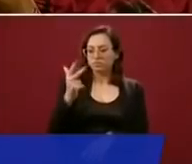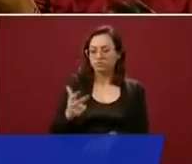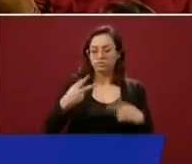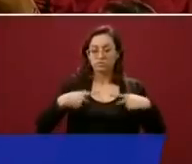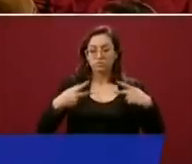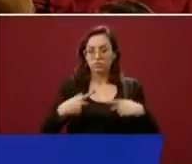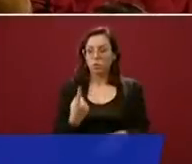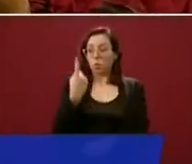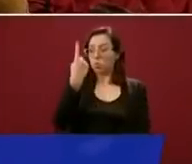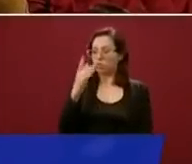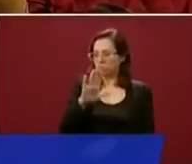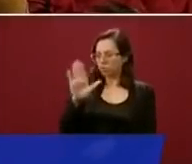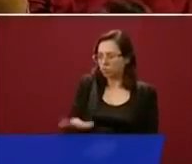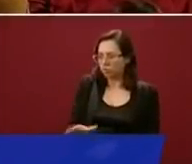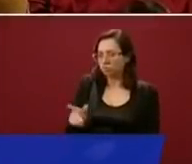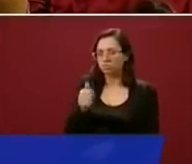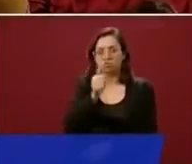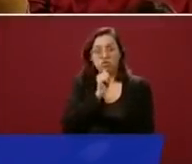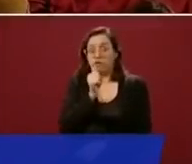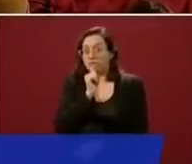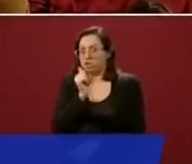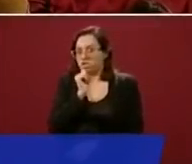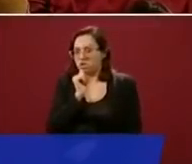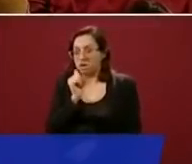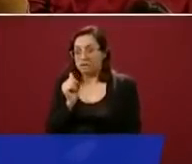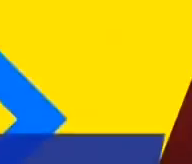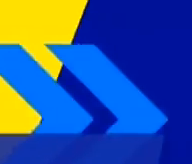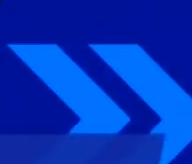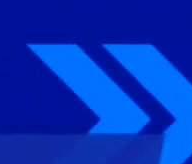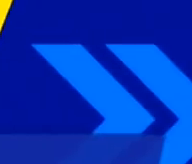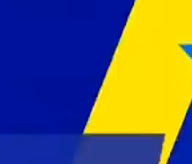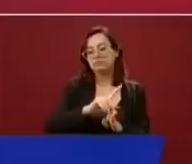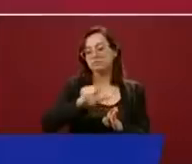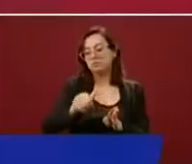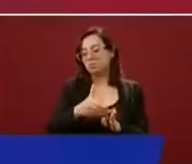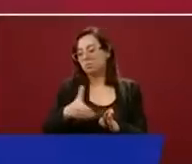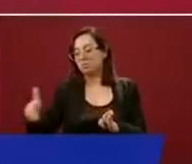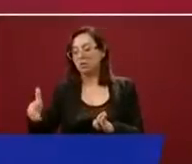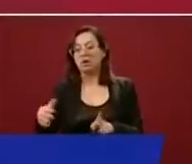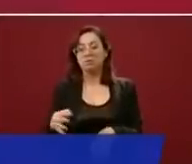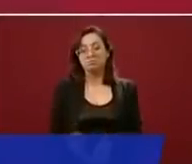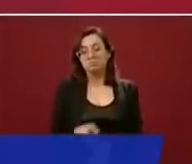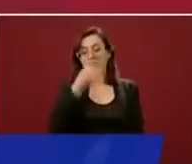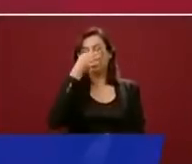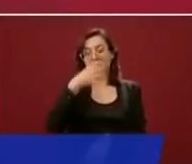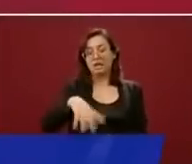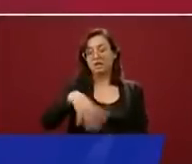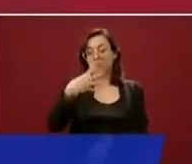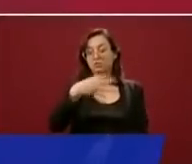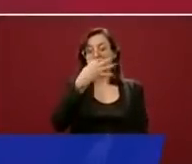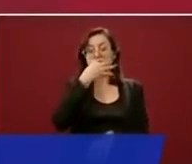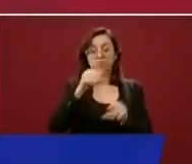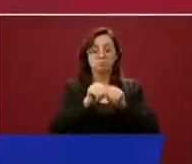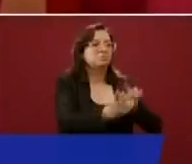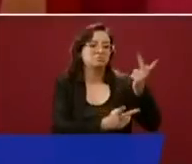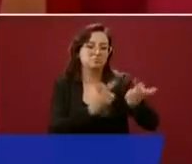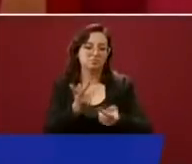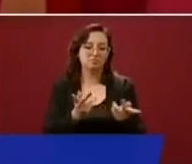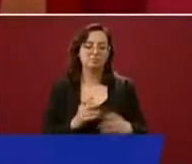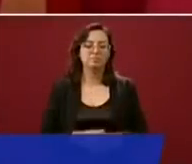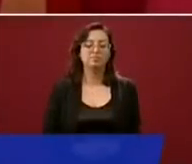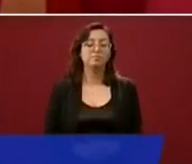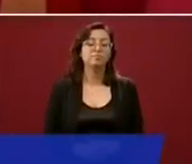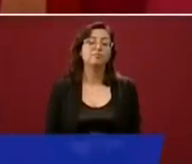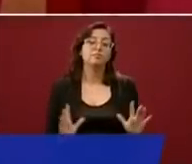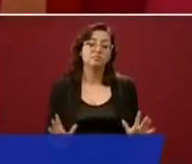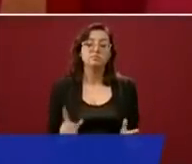defunción, ¿sí? Estamos esperando el resultado como tal. José Luis Alomía, director de Epidemiología de la